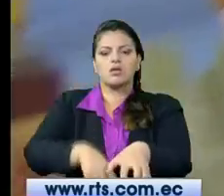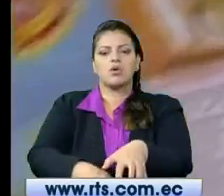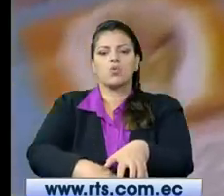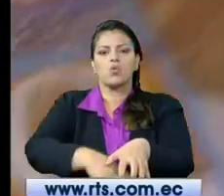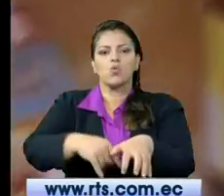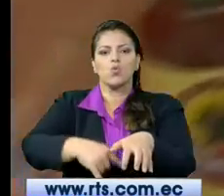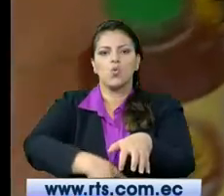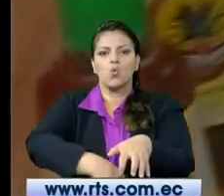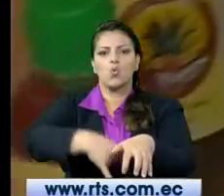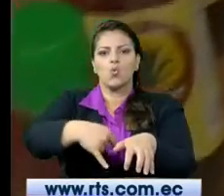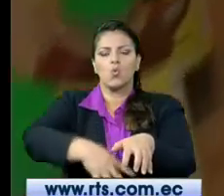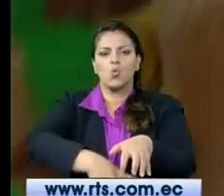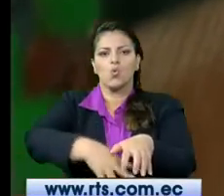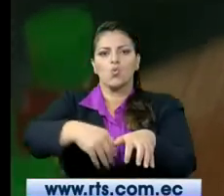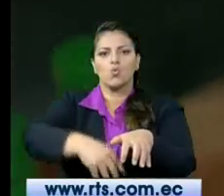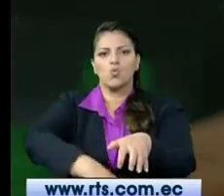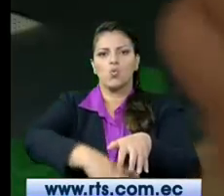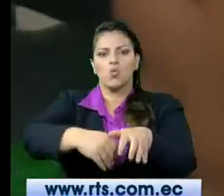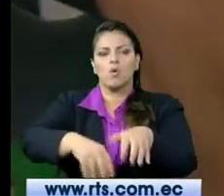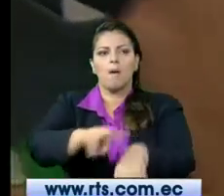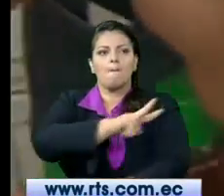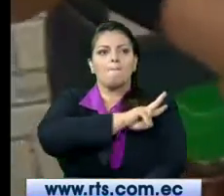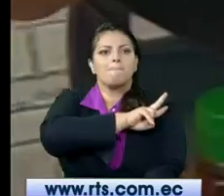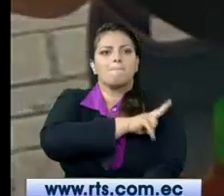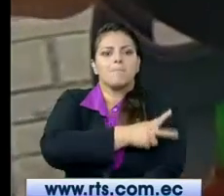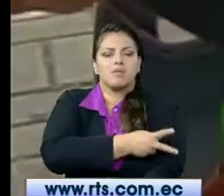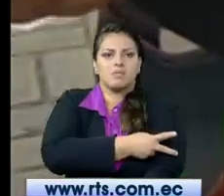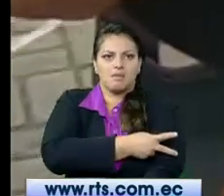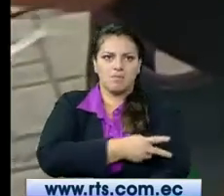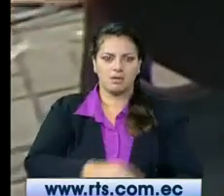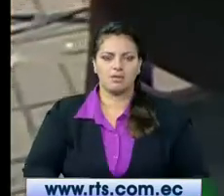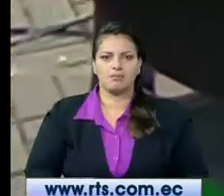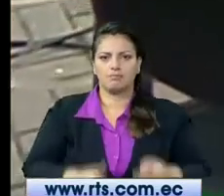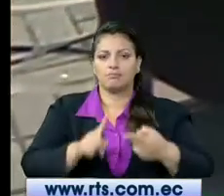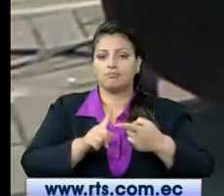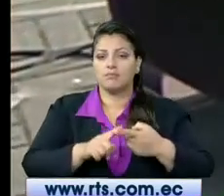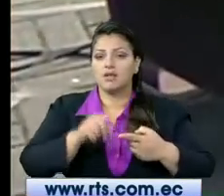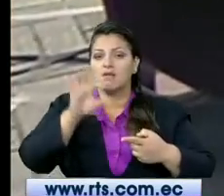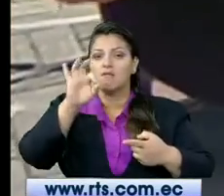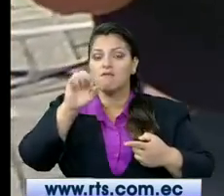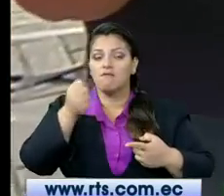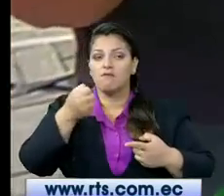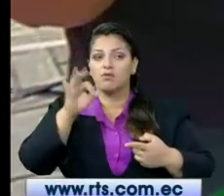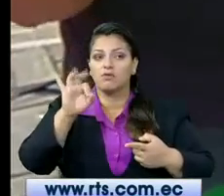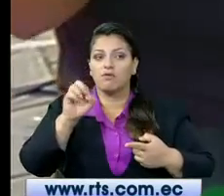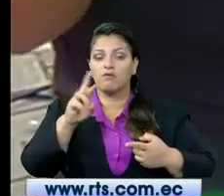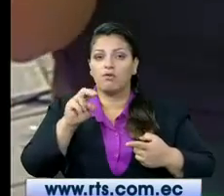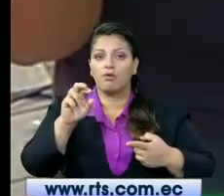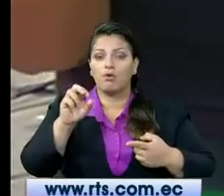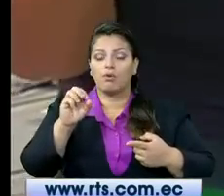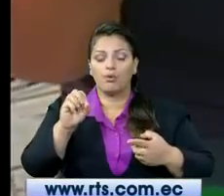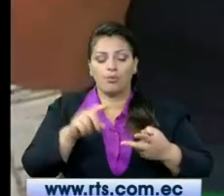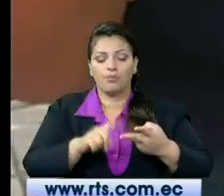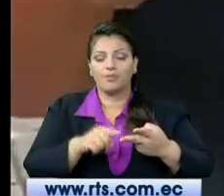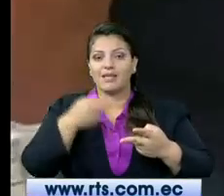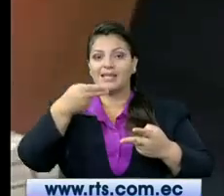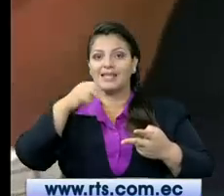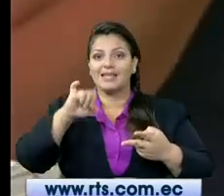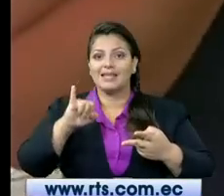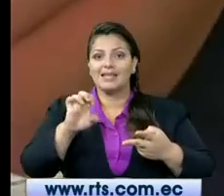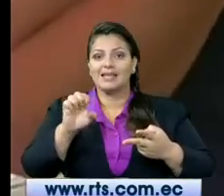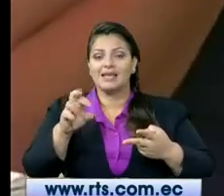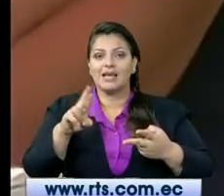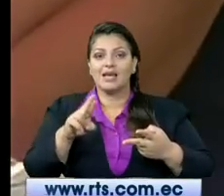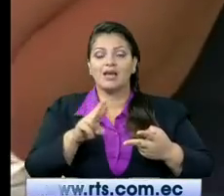tiene calcio, fósforo, hierro, complejo B, vitamina C, aminoácidos. Todo... las vitaminas y minerales que